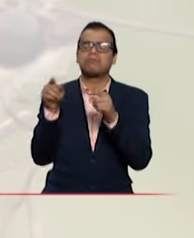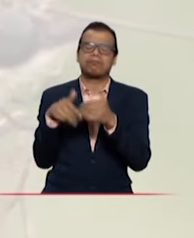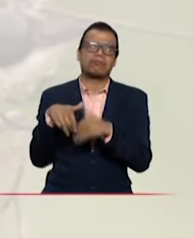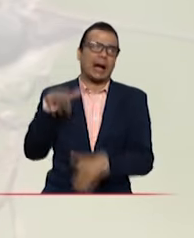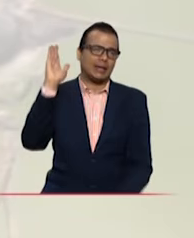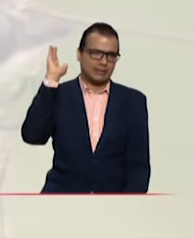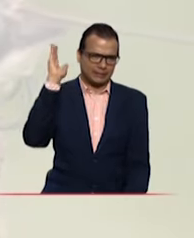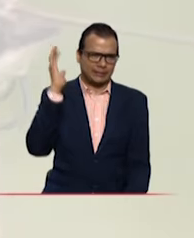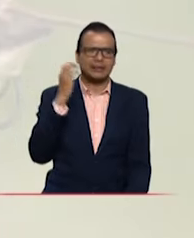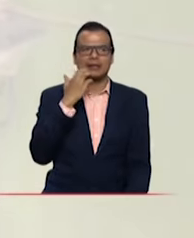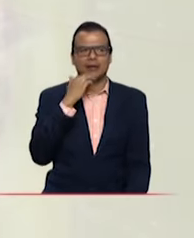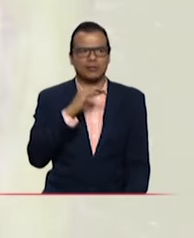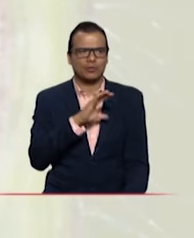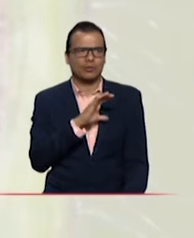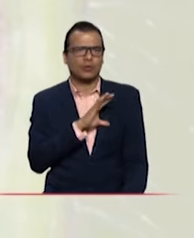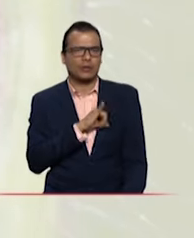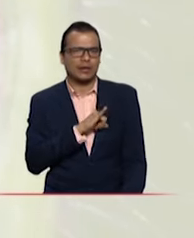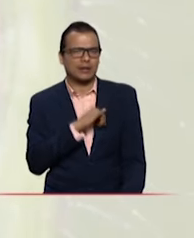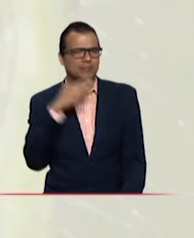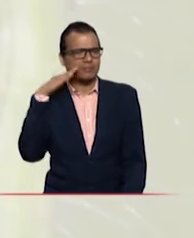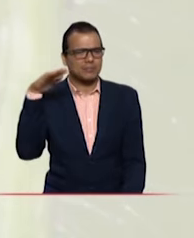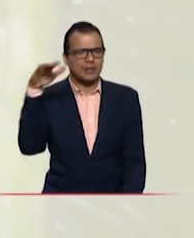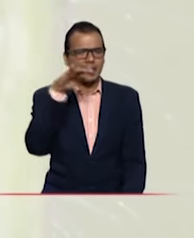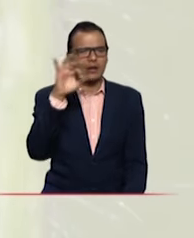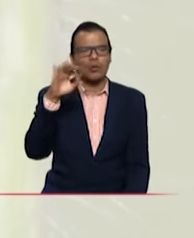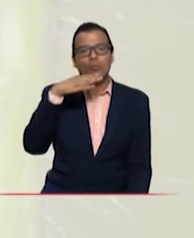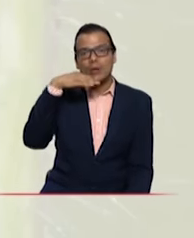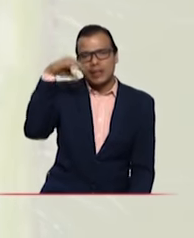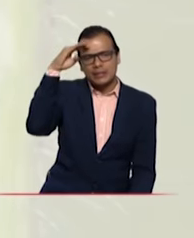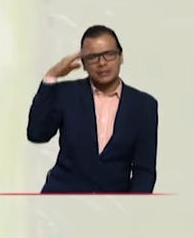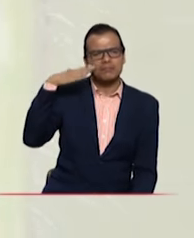nuestra ciudad, por ejemplo, algún parque de Cali o de Medellín